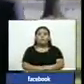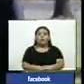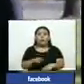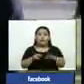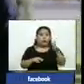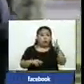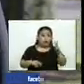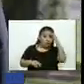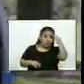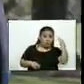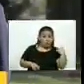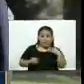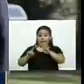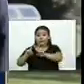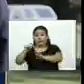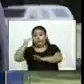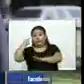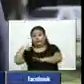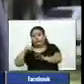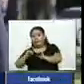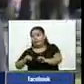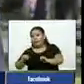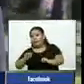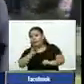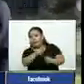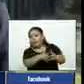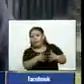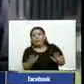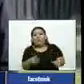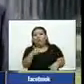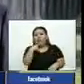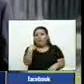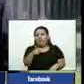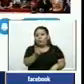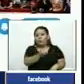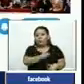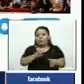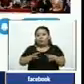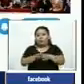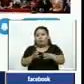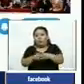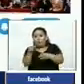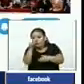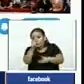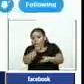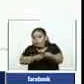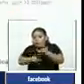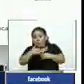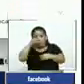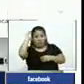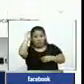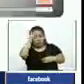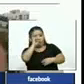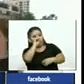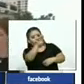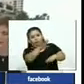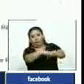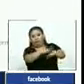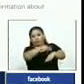de 2 mujeres y 6 niños estadounidenses a mano de carteles de la droga mexicanos llevó al presidente Donald Trump a enviar un mensaje a